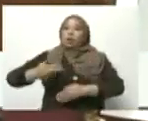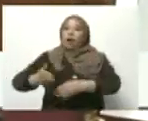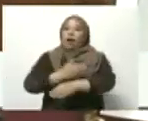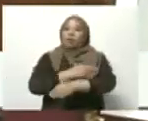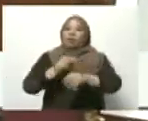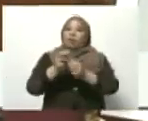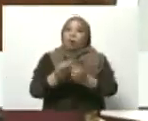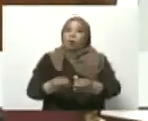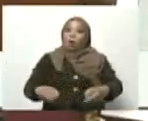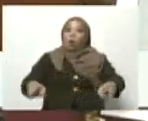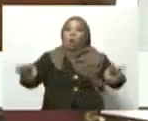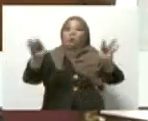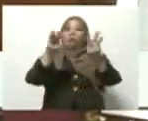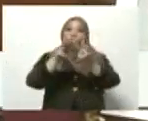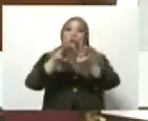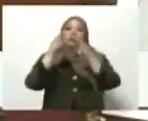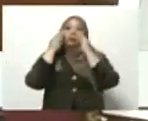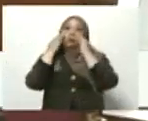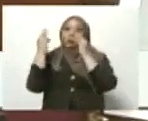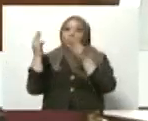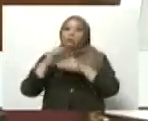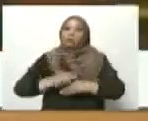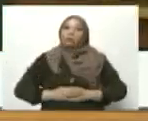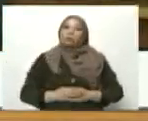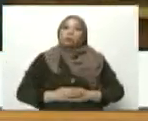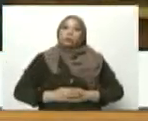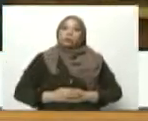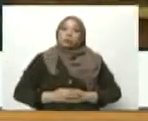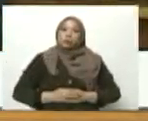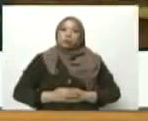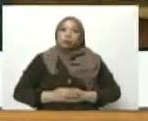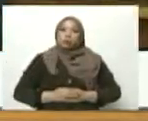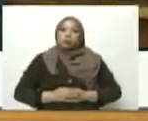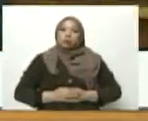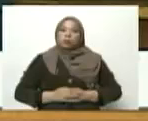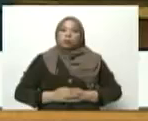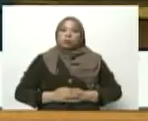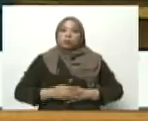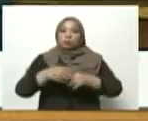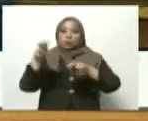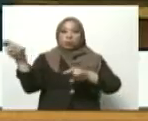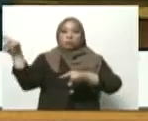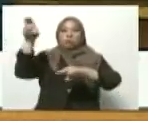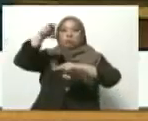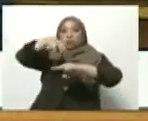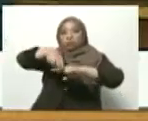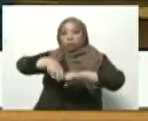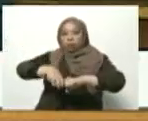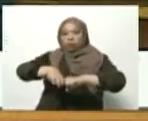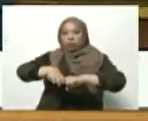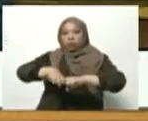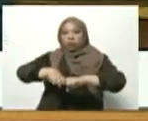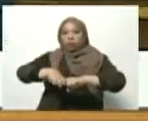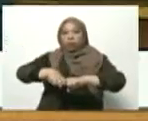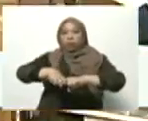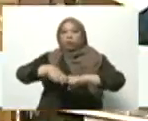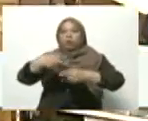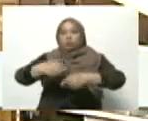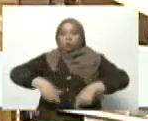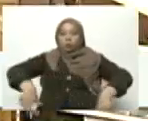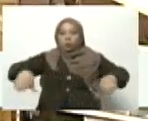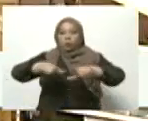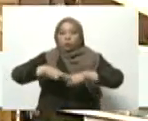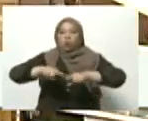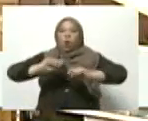Organización de las Naciones Unidas, y establece y se sienta en el sitio establecido por